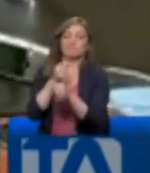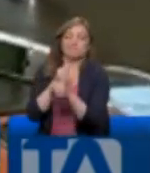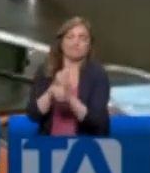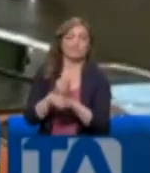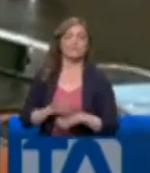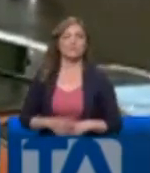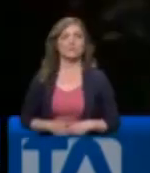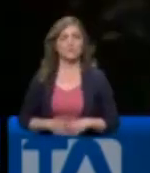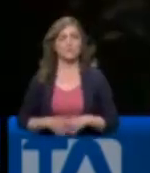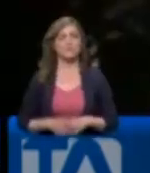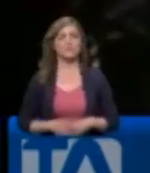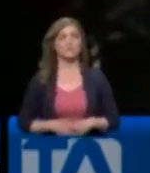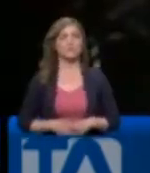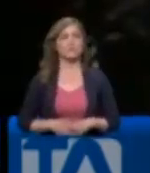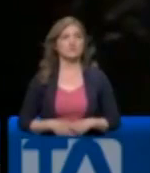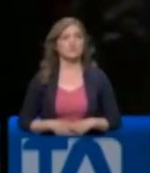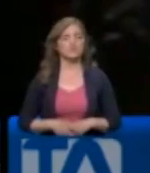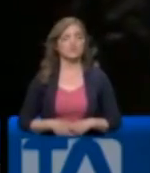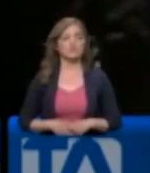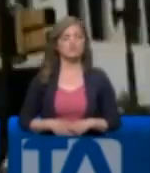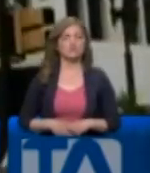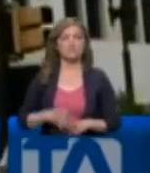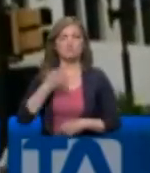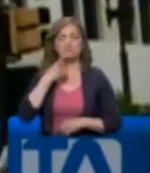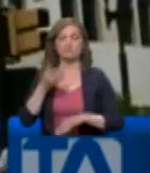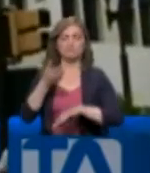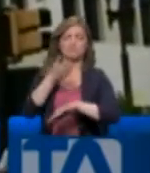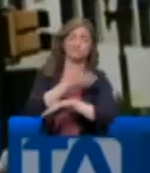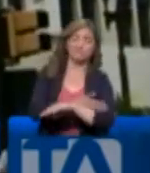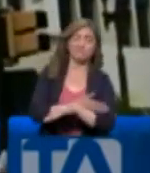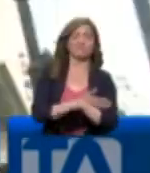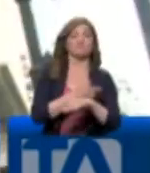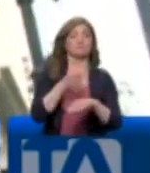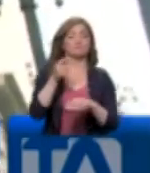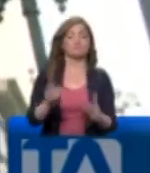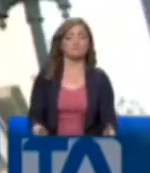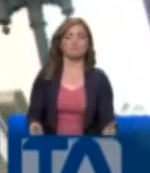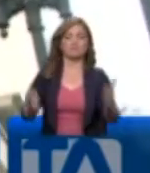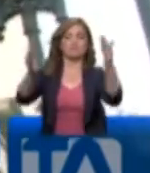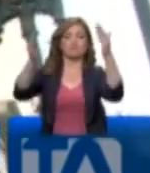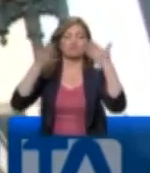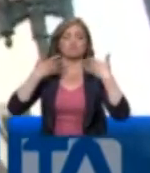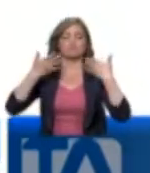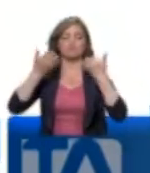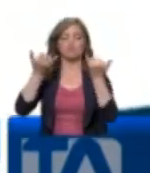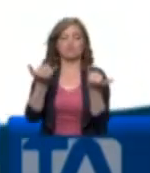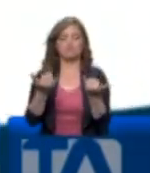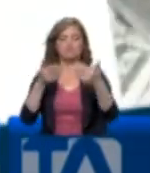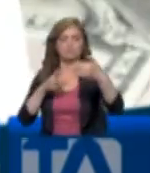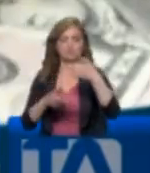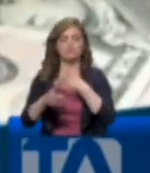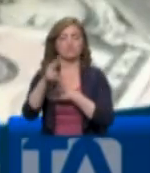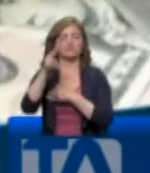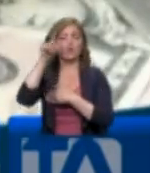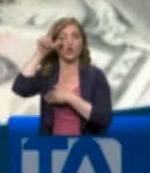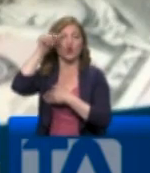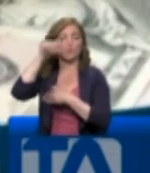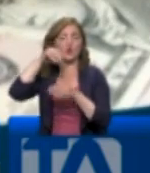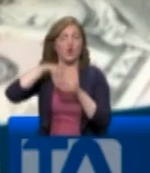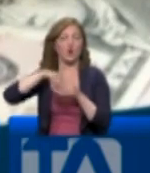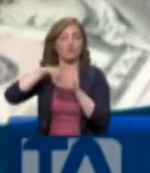lo actuado por los magistrados que los antecedieron. Comenzando por el edificio en Guayaquil que hoy inauguraban, por el que el Estado se